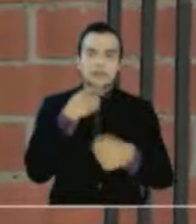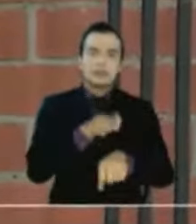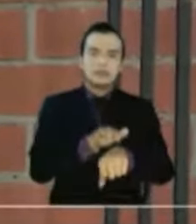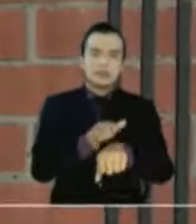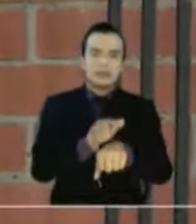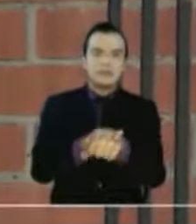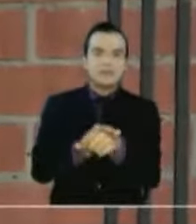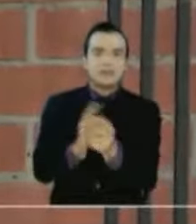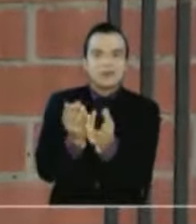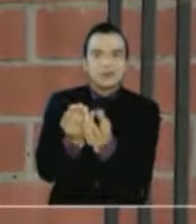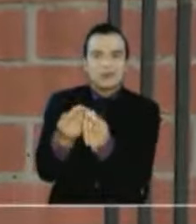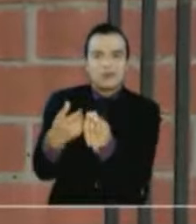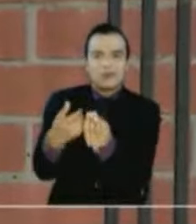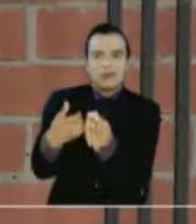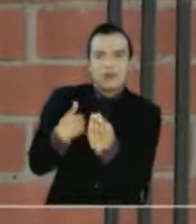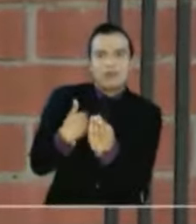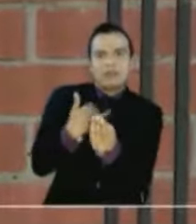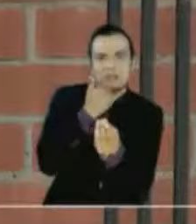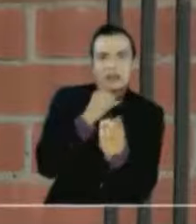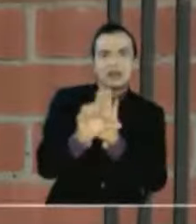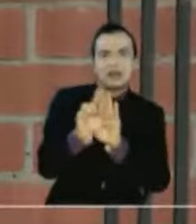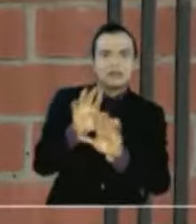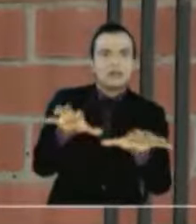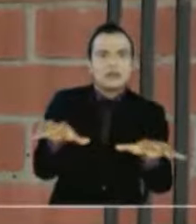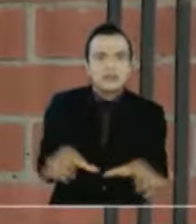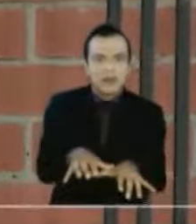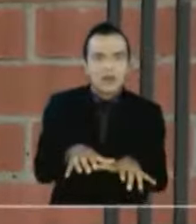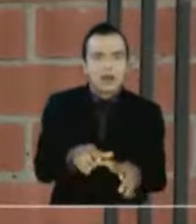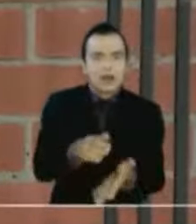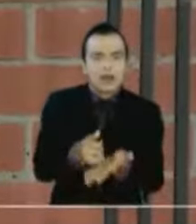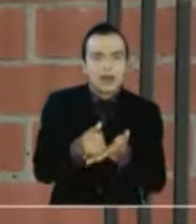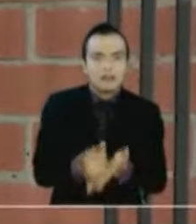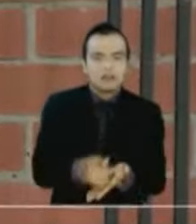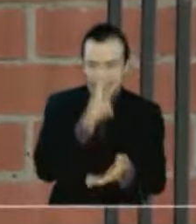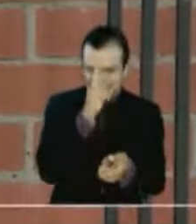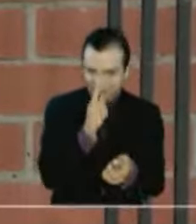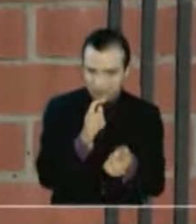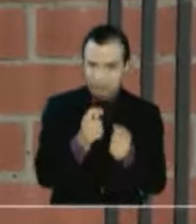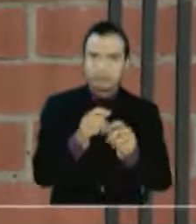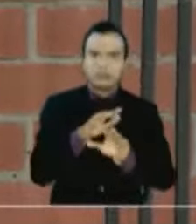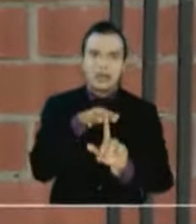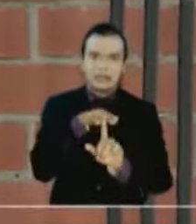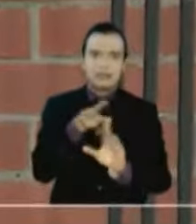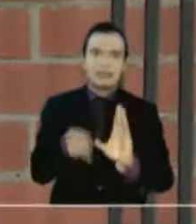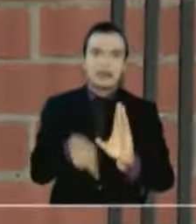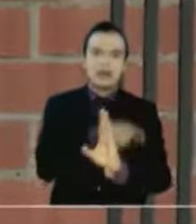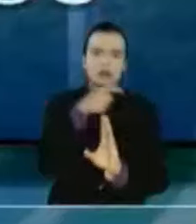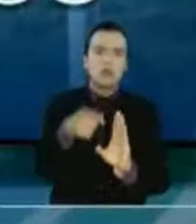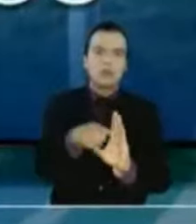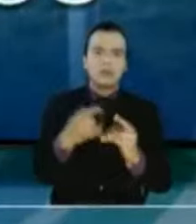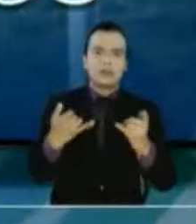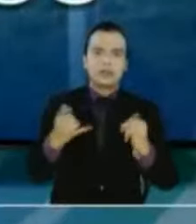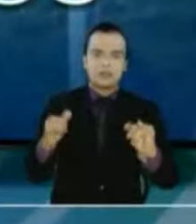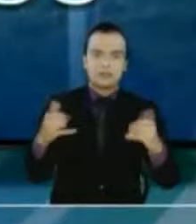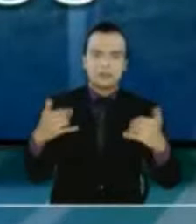algún delito. Es hasta el momento pues toda la información desde el norte de la ciudad de Santiago de Cali. Siguen ustedes con más en estudio.